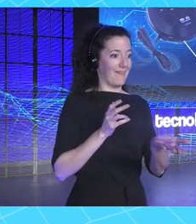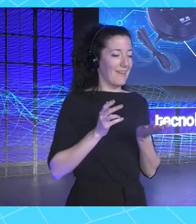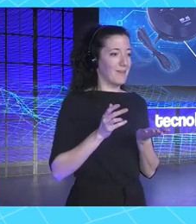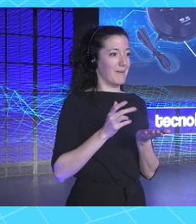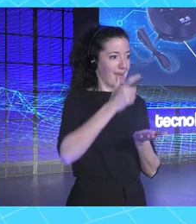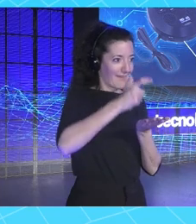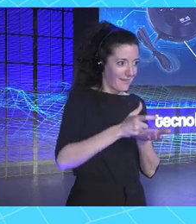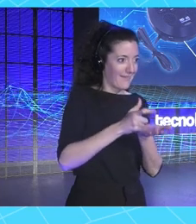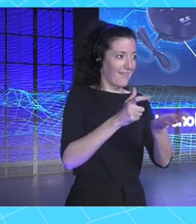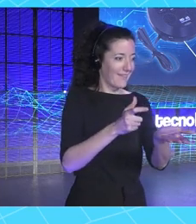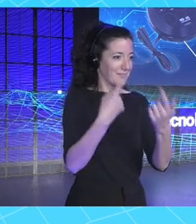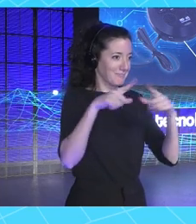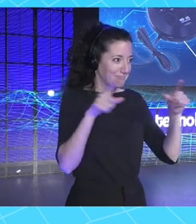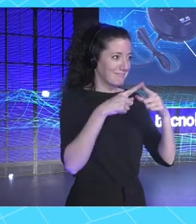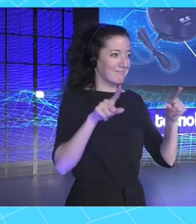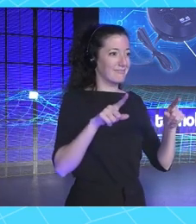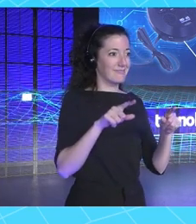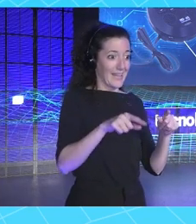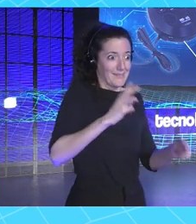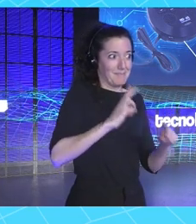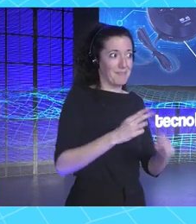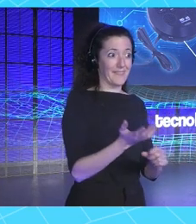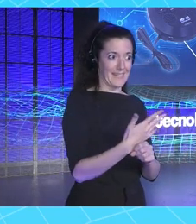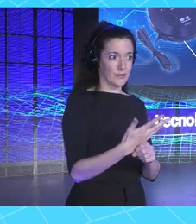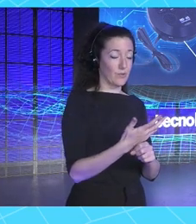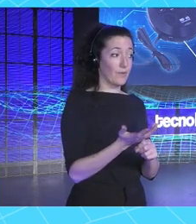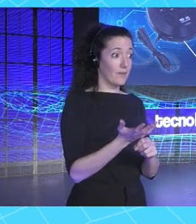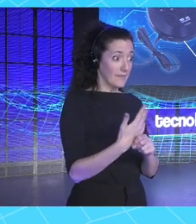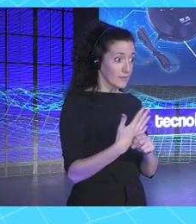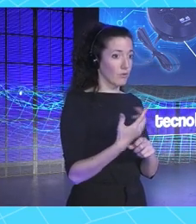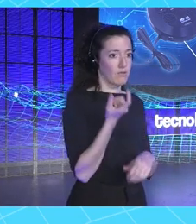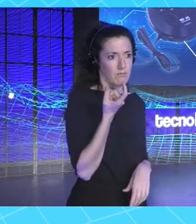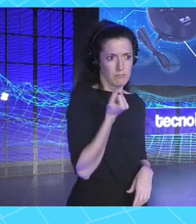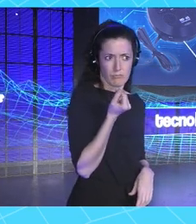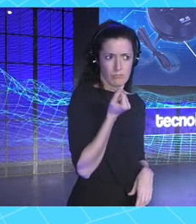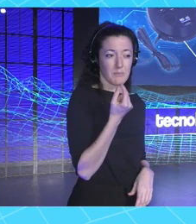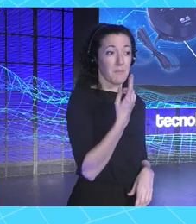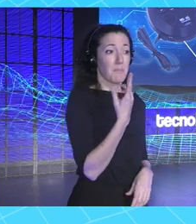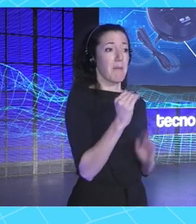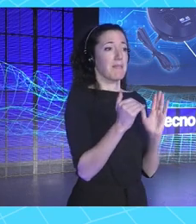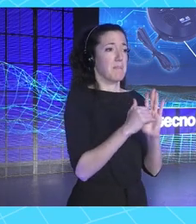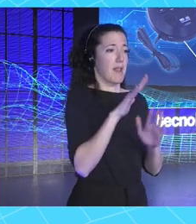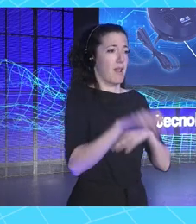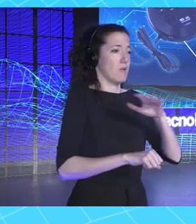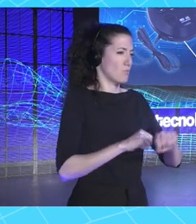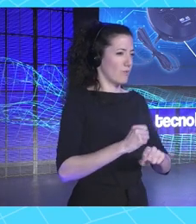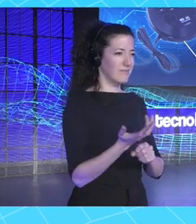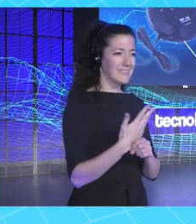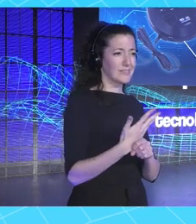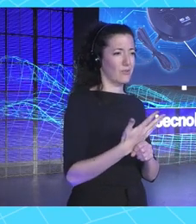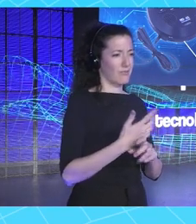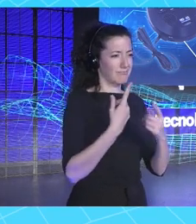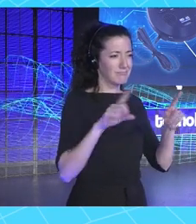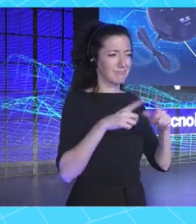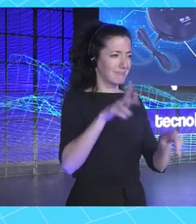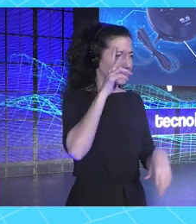pero realmente era un disco y ese disco costaba un dinero no comprábamos 20.000 discos ese disco lo quemábamos ese disco Yo le